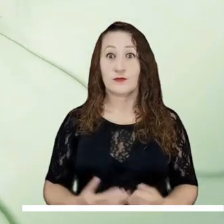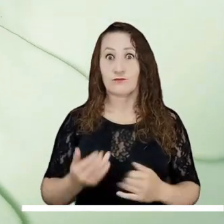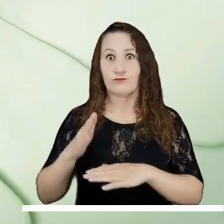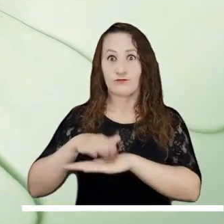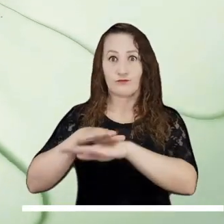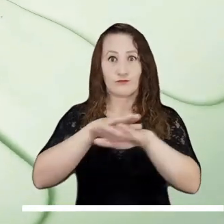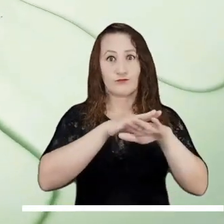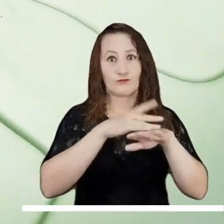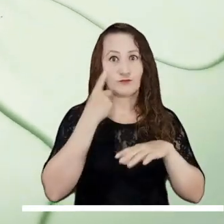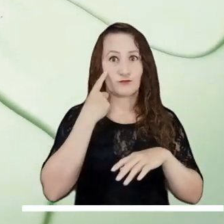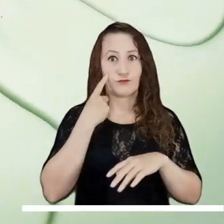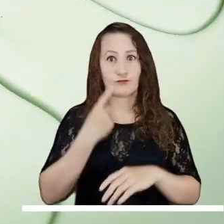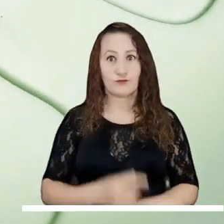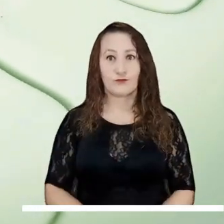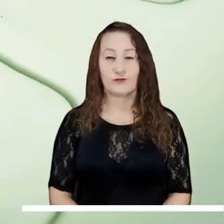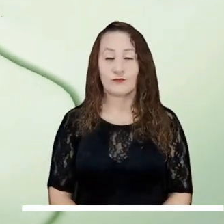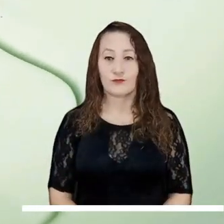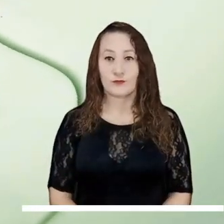la ciudad.